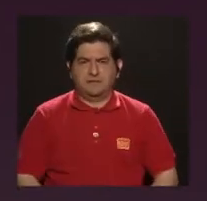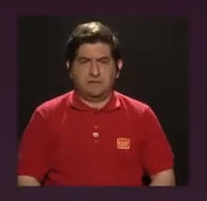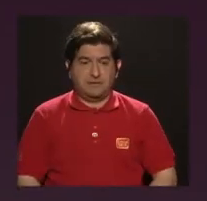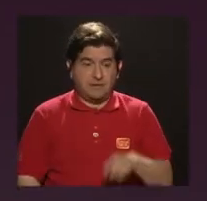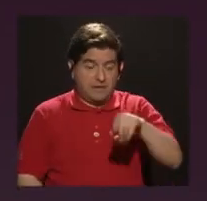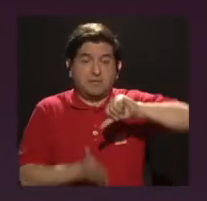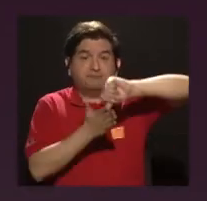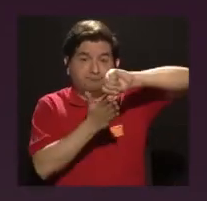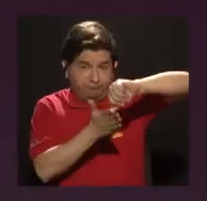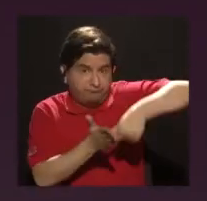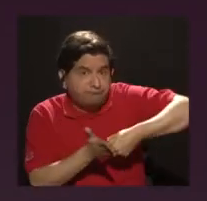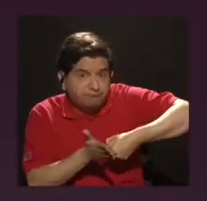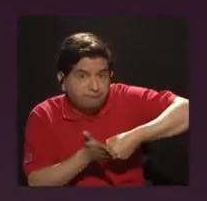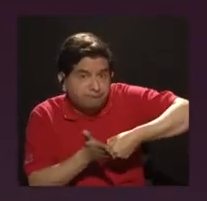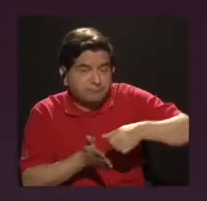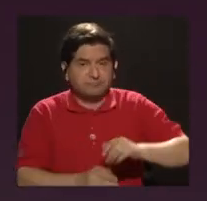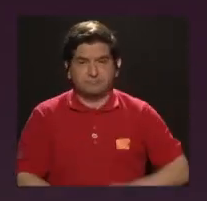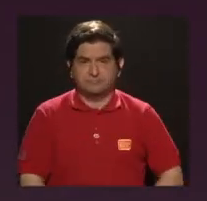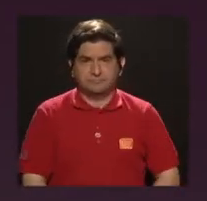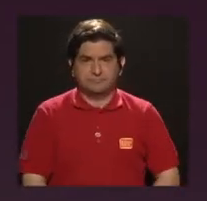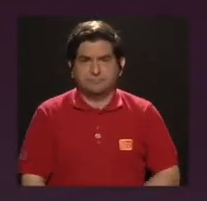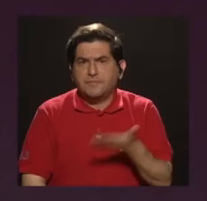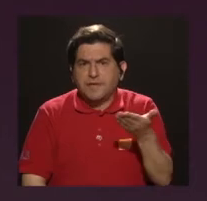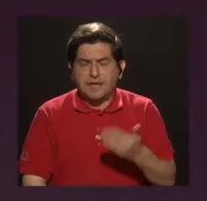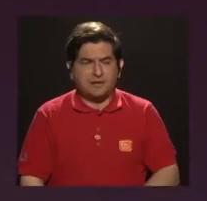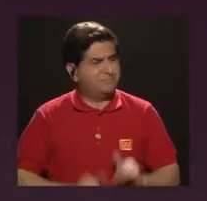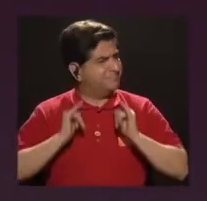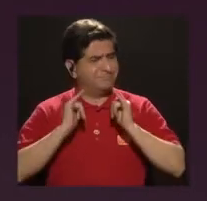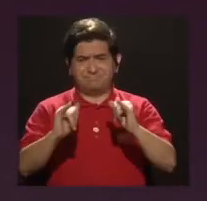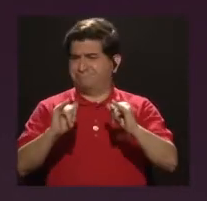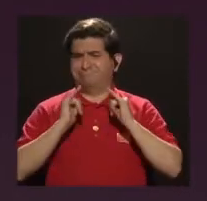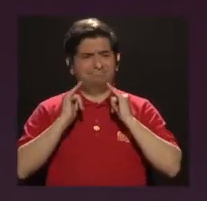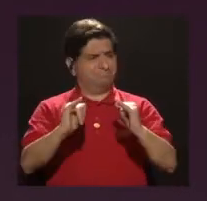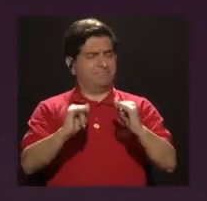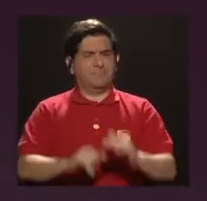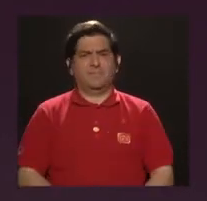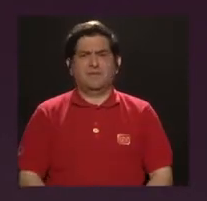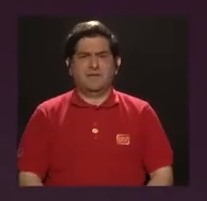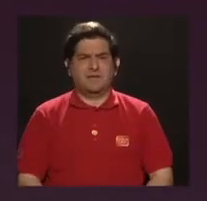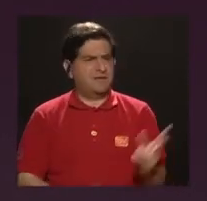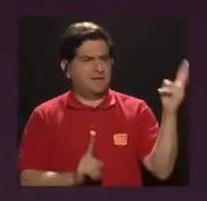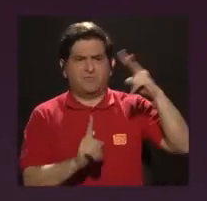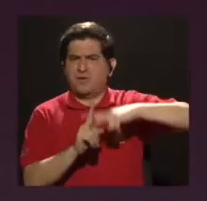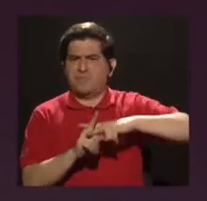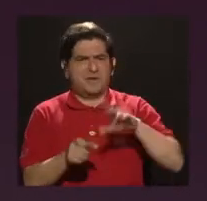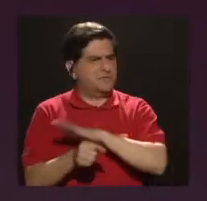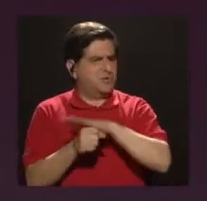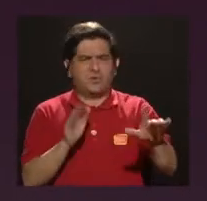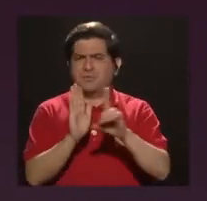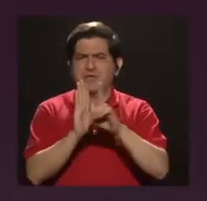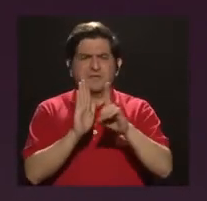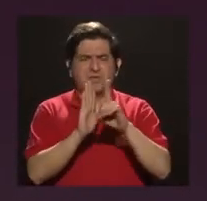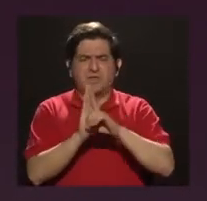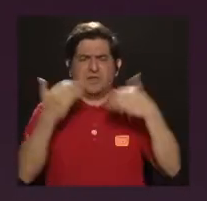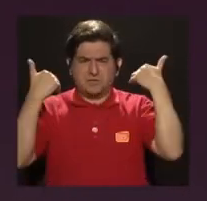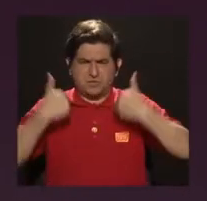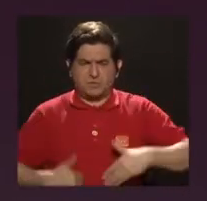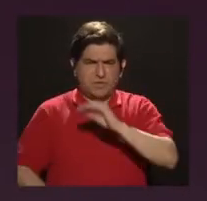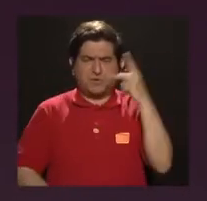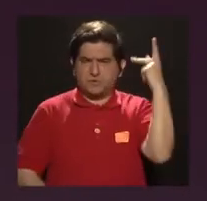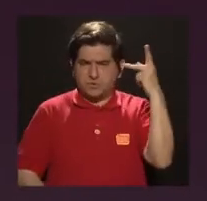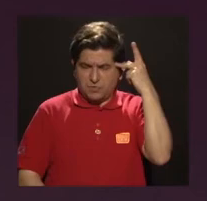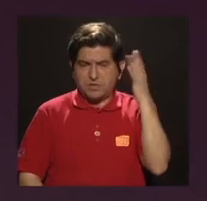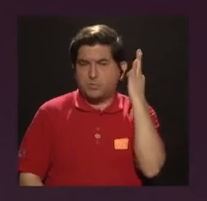viene a reafirmar una una desigualdad y ejercicio no pleno a los derechos humanos y políticos de las mujeres en